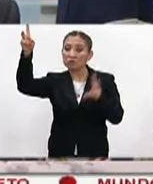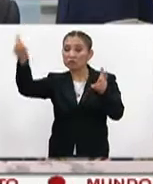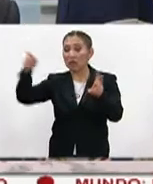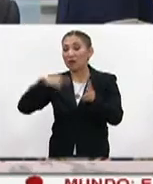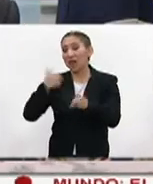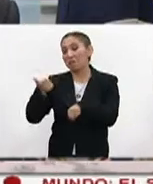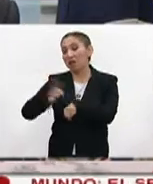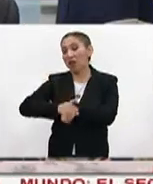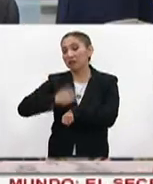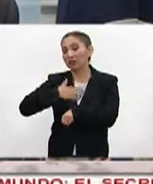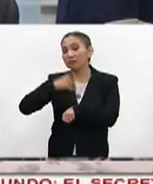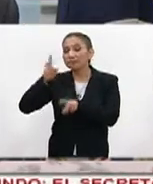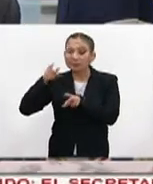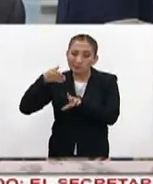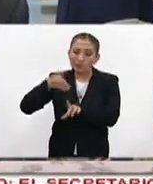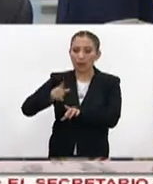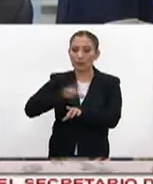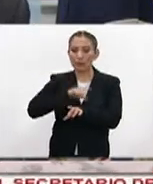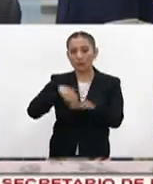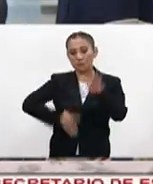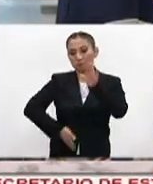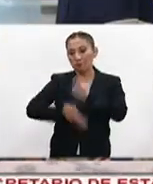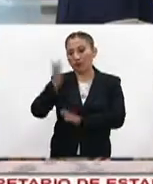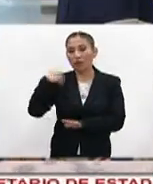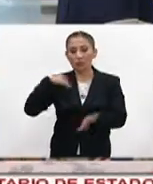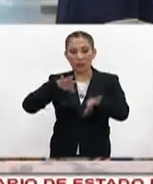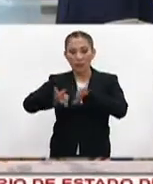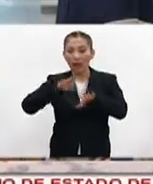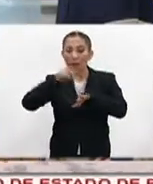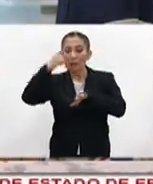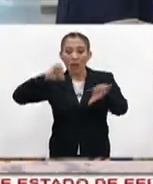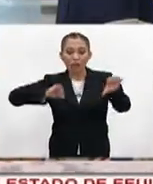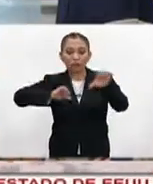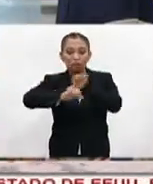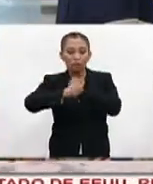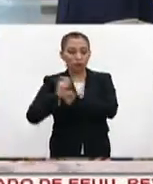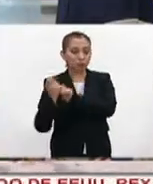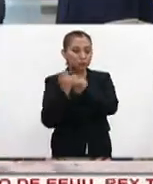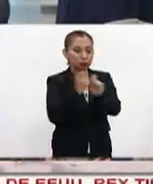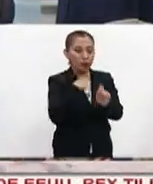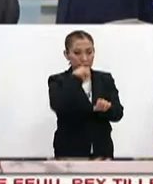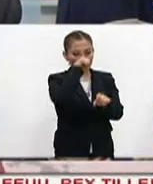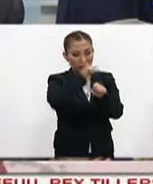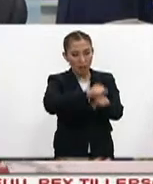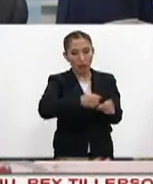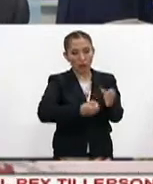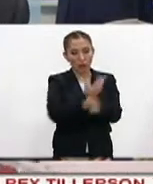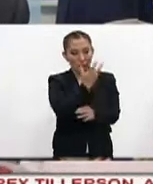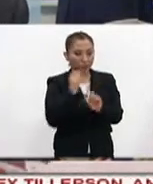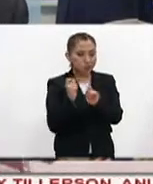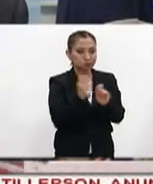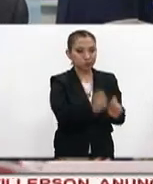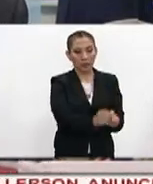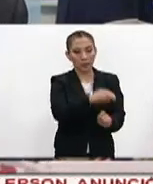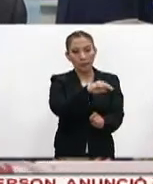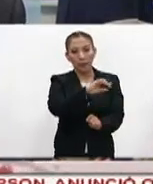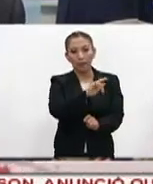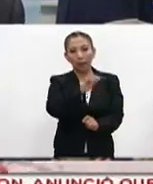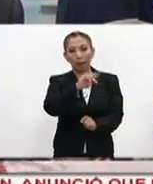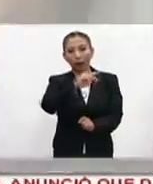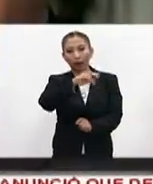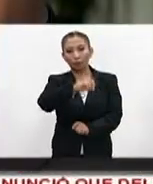asuntos administrativos relacionados con mi partida y trabajaré para una transición ordenada para el secretario de Estado designado, Mike